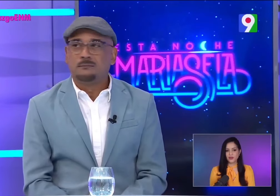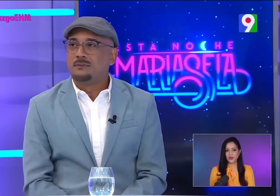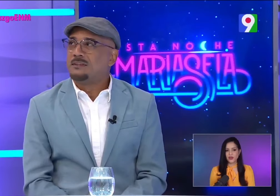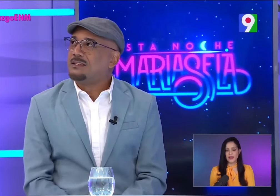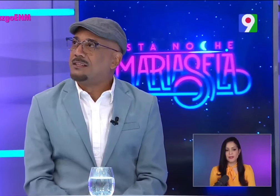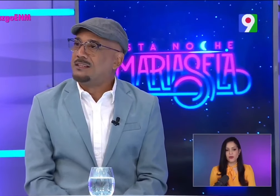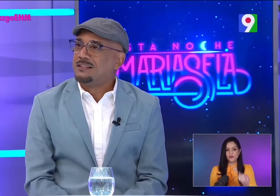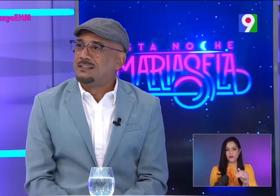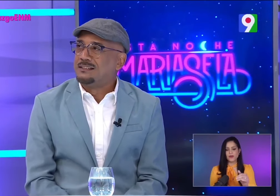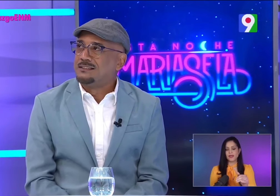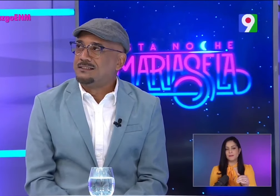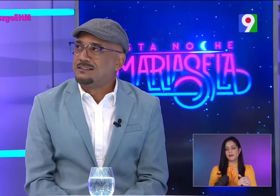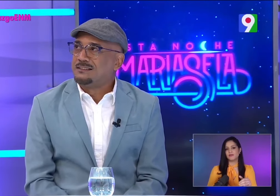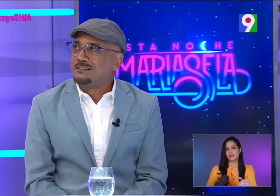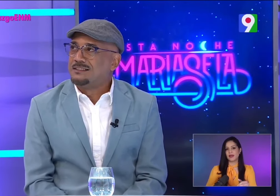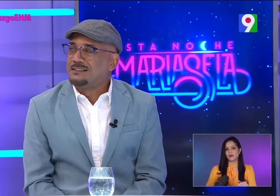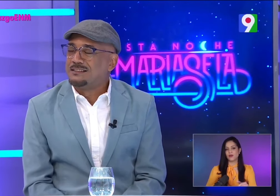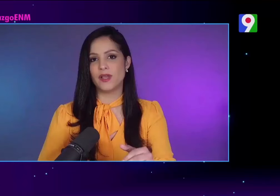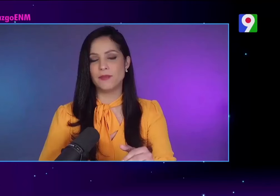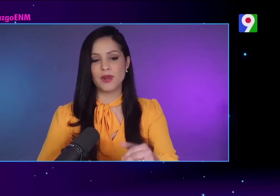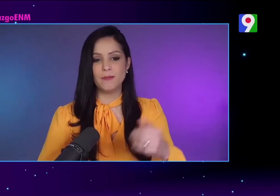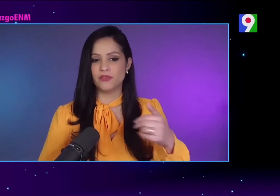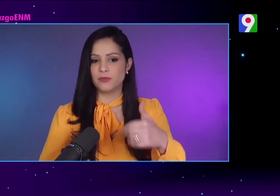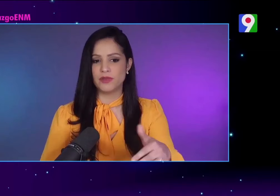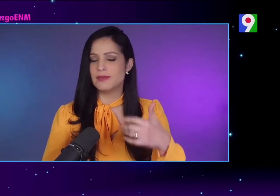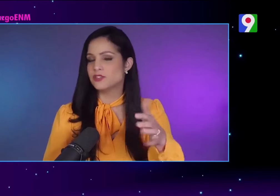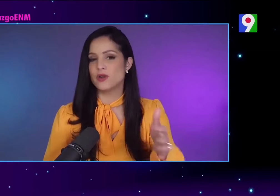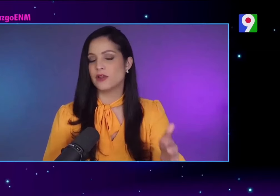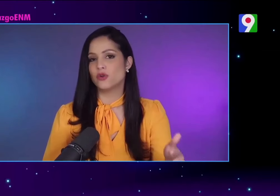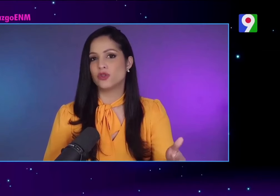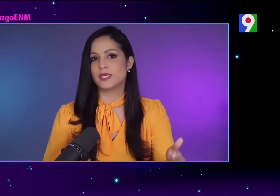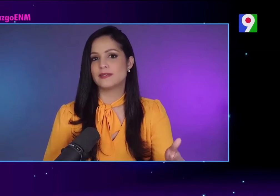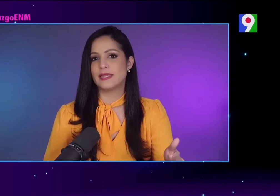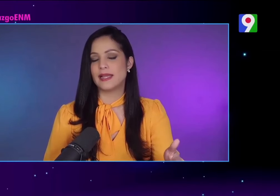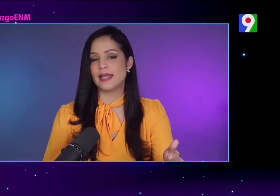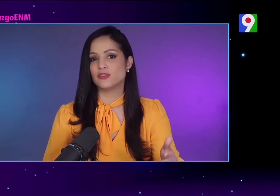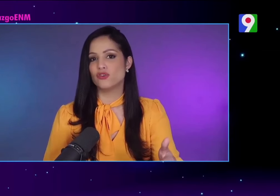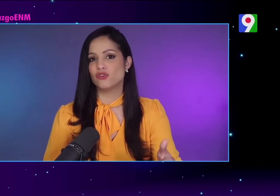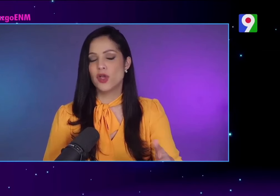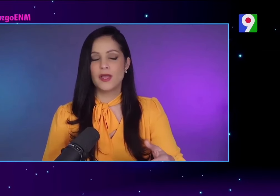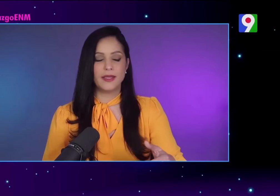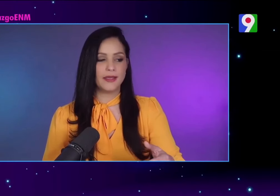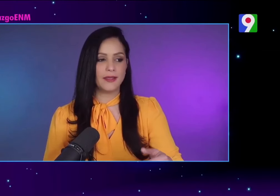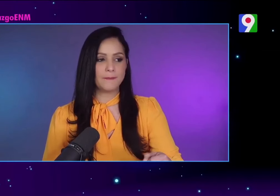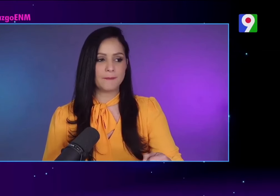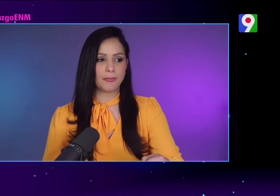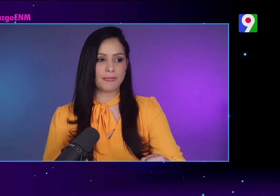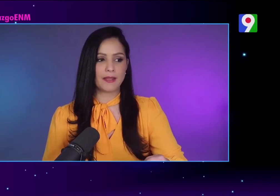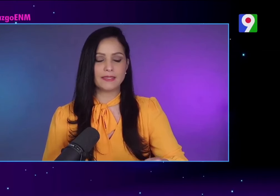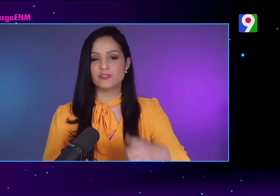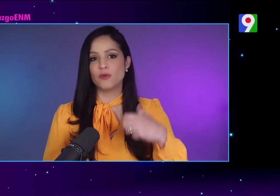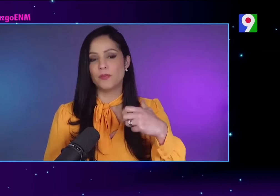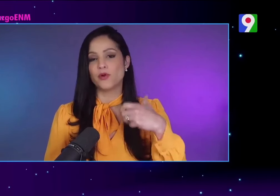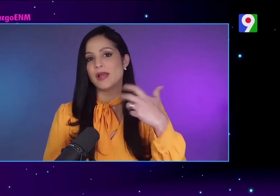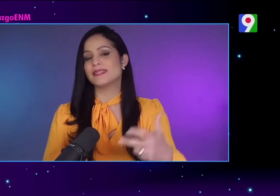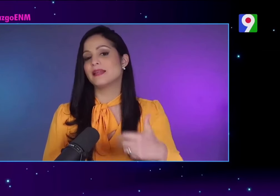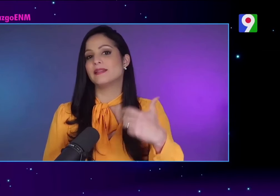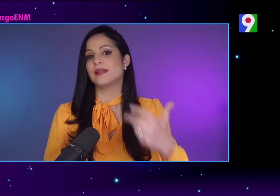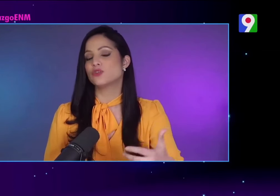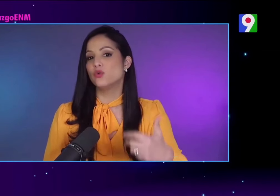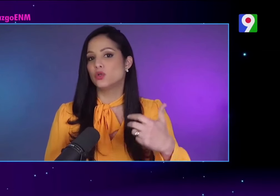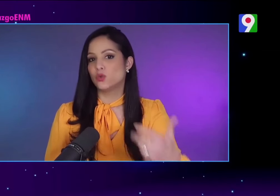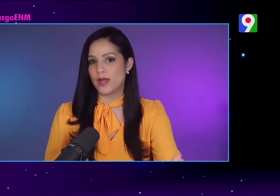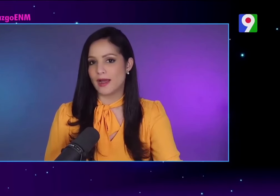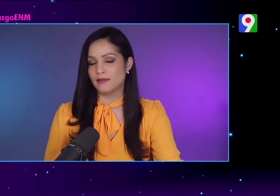Bueno pero yo creo que la mejor forma de ejemplificarlo es por ejemplo si pueden mencionar dos o tres de esos eh de esos programas de